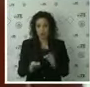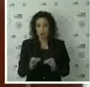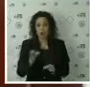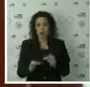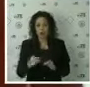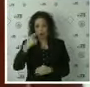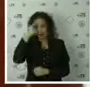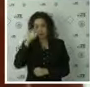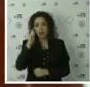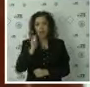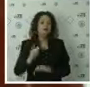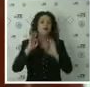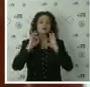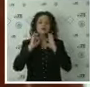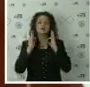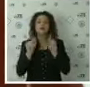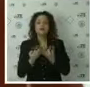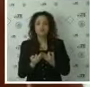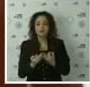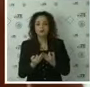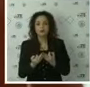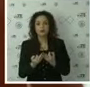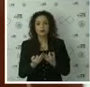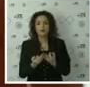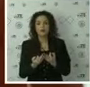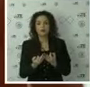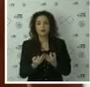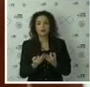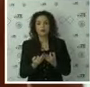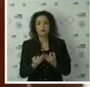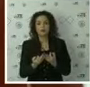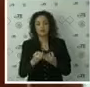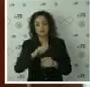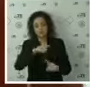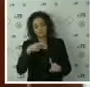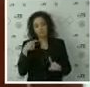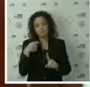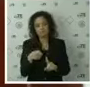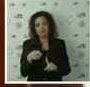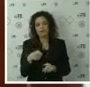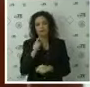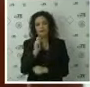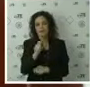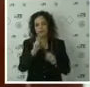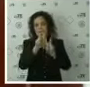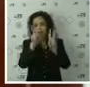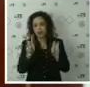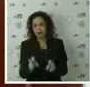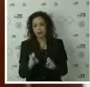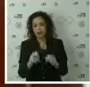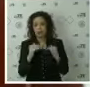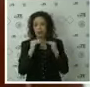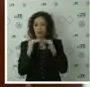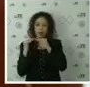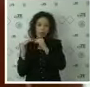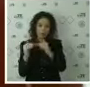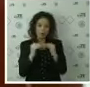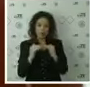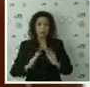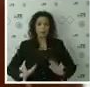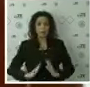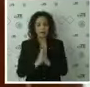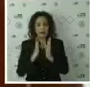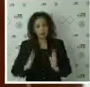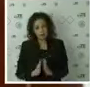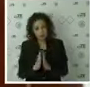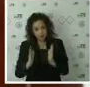manera en que tendríamos que estar viendo de manera particular, enfocando el tema de democracia, el tema de participación,